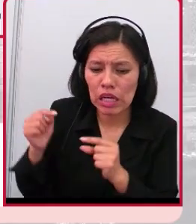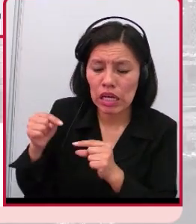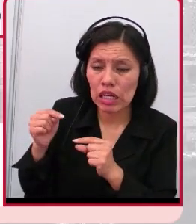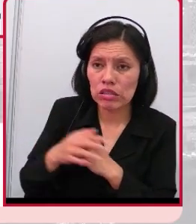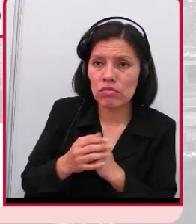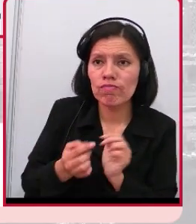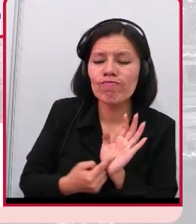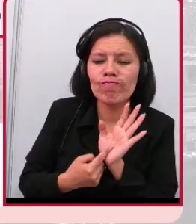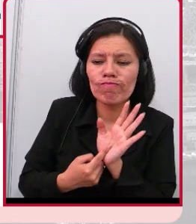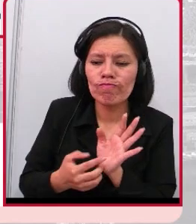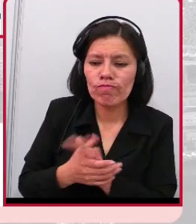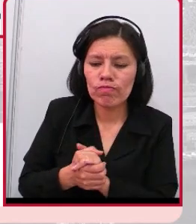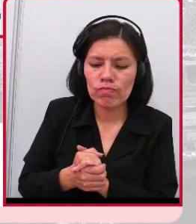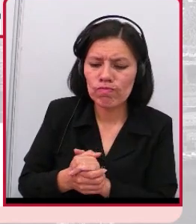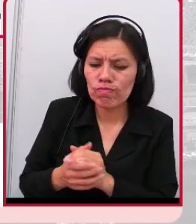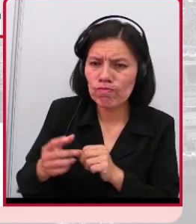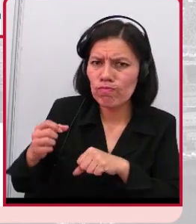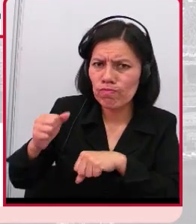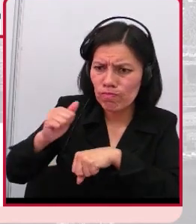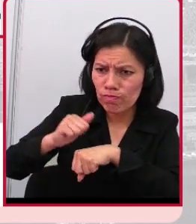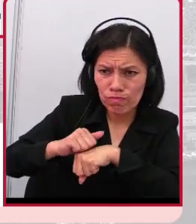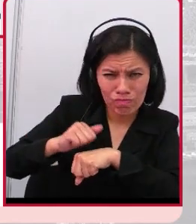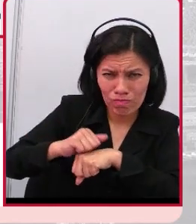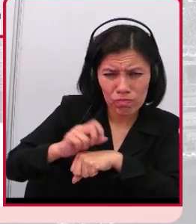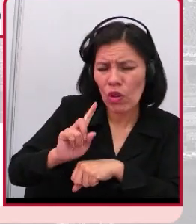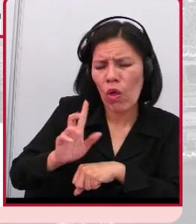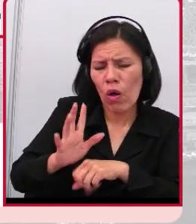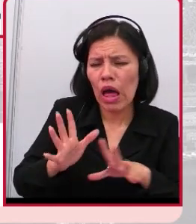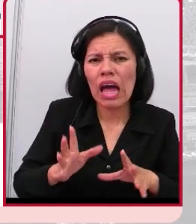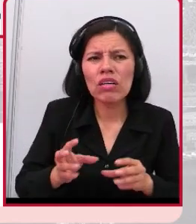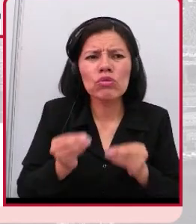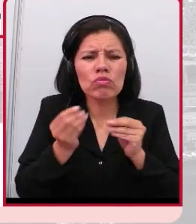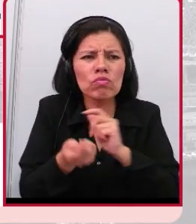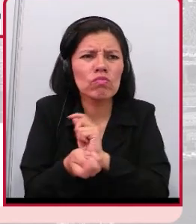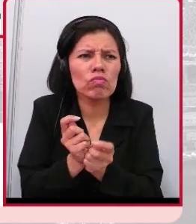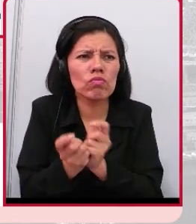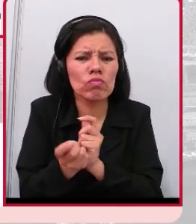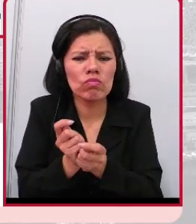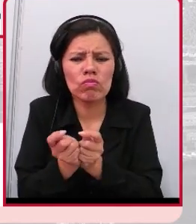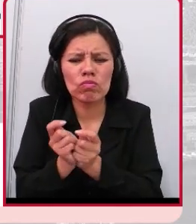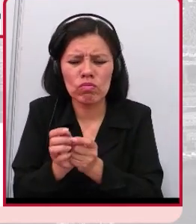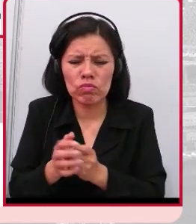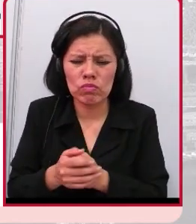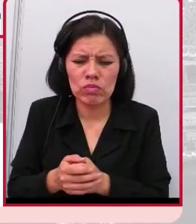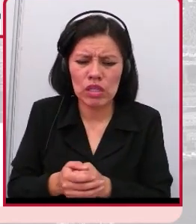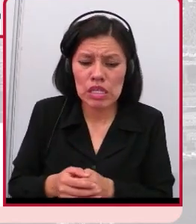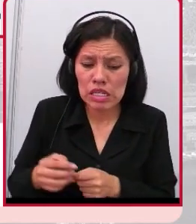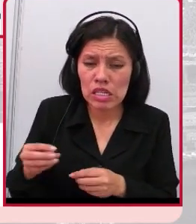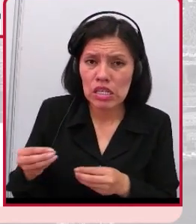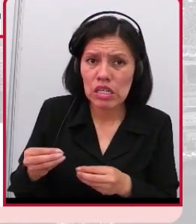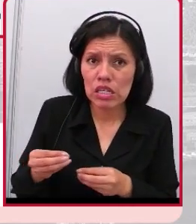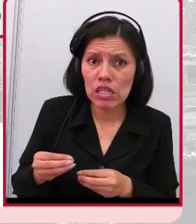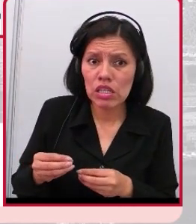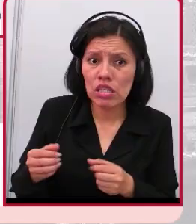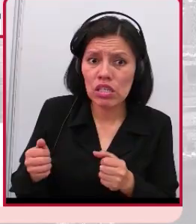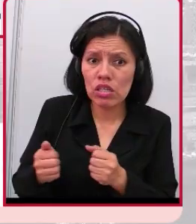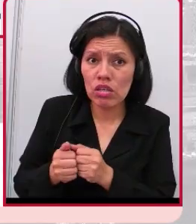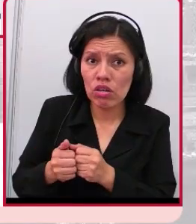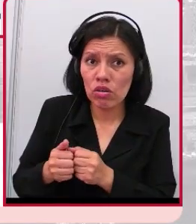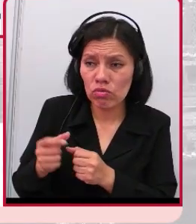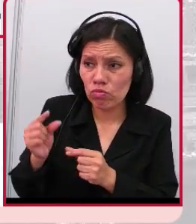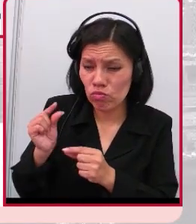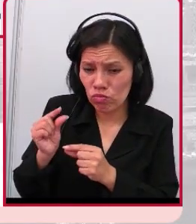distinta al mineral. No hablamos de dureza, hablamos de alteración. Y la alteración, ¿cómo se traduce en el procesamiento? Con un